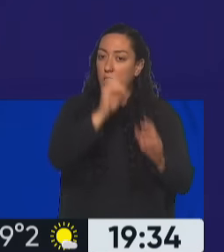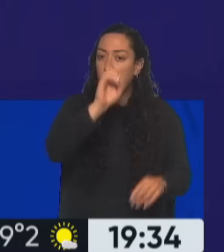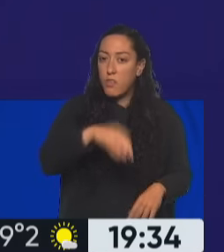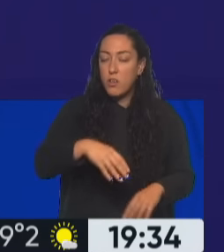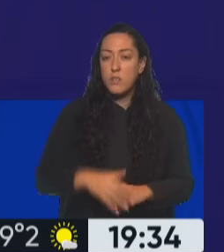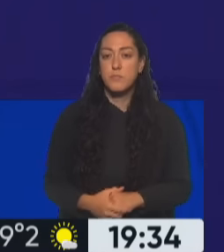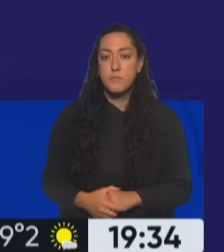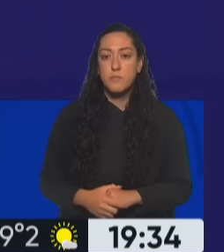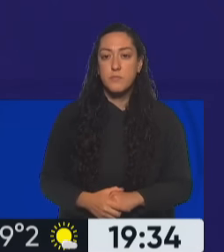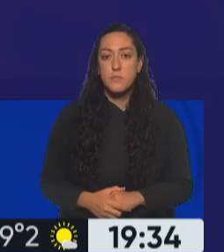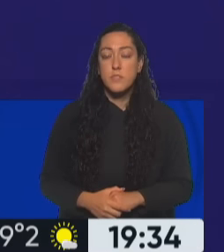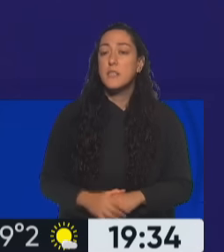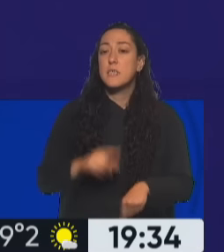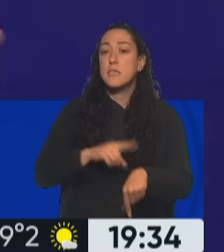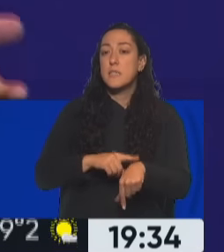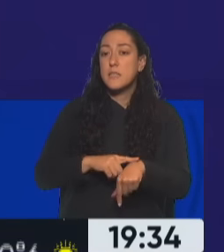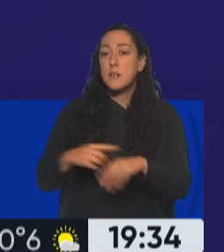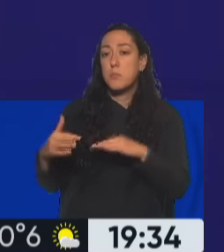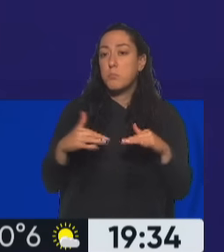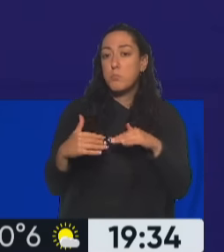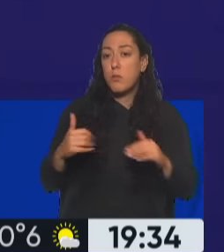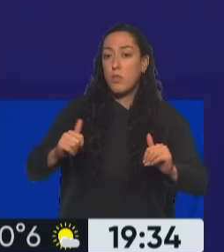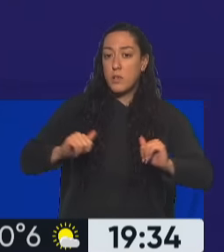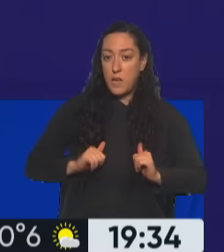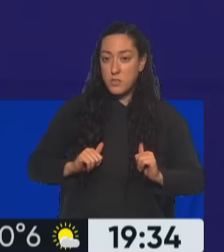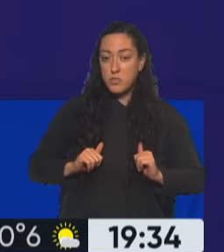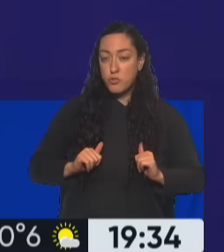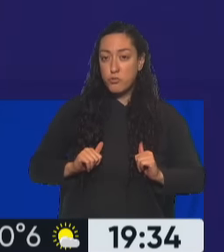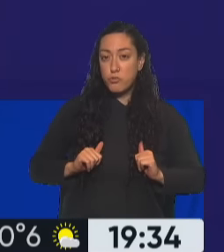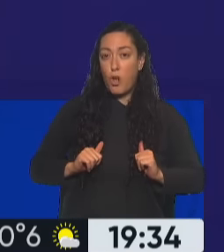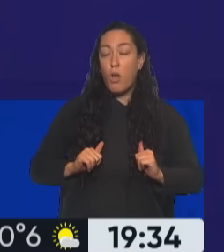imaginarán que en el entretiempo del partido que hicimos, hablamos de economía.